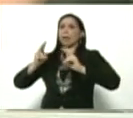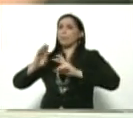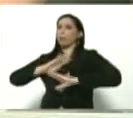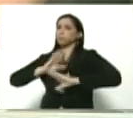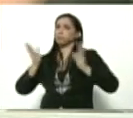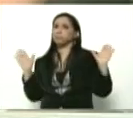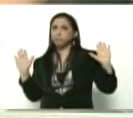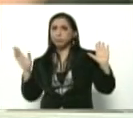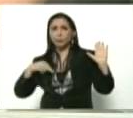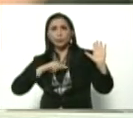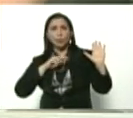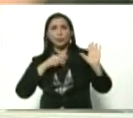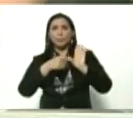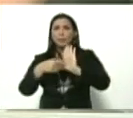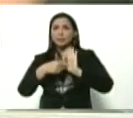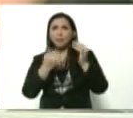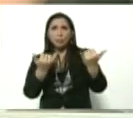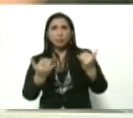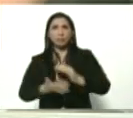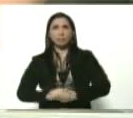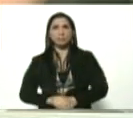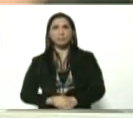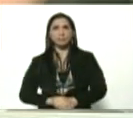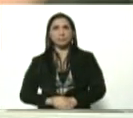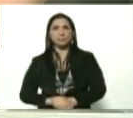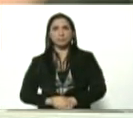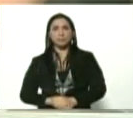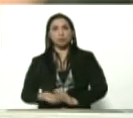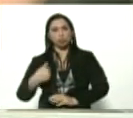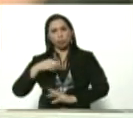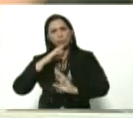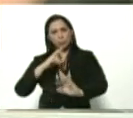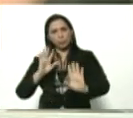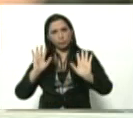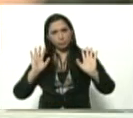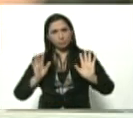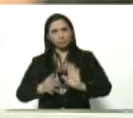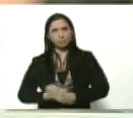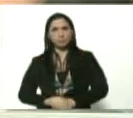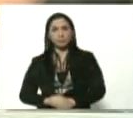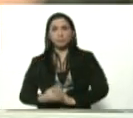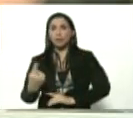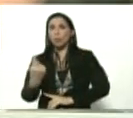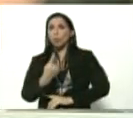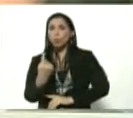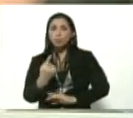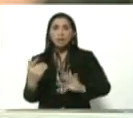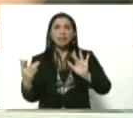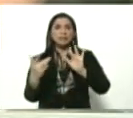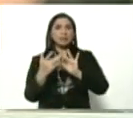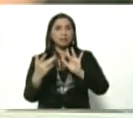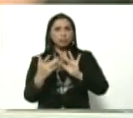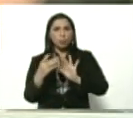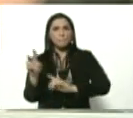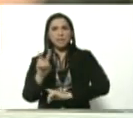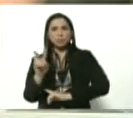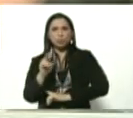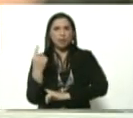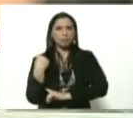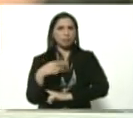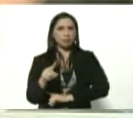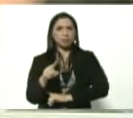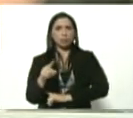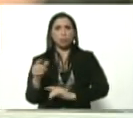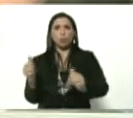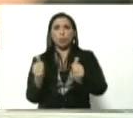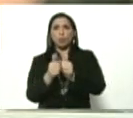con esto que estamos presentando, te las respondo. La única relación que Venezuela ha tenido con